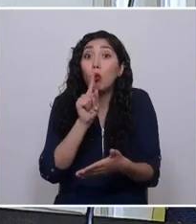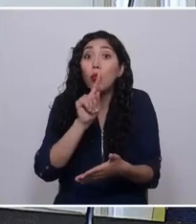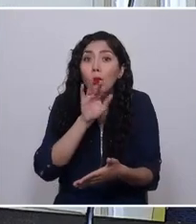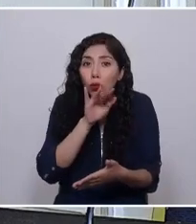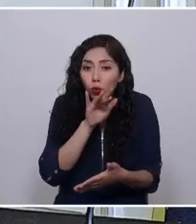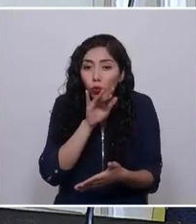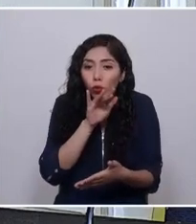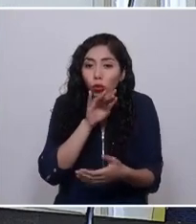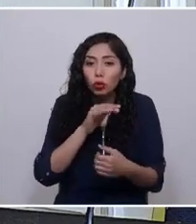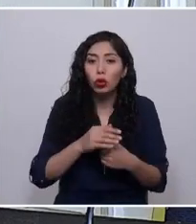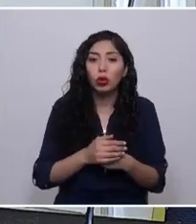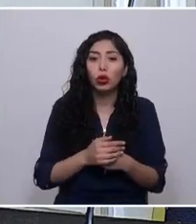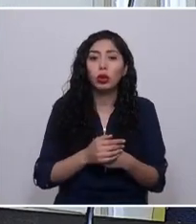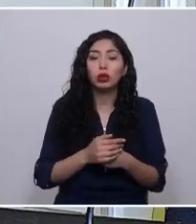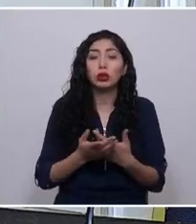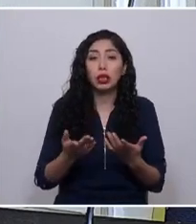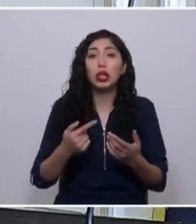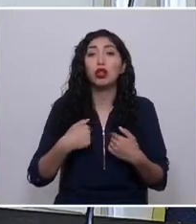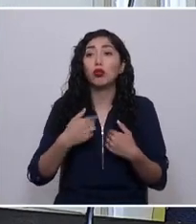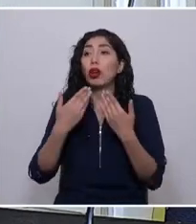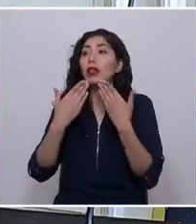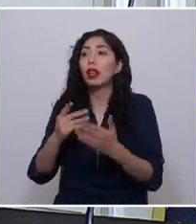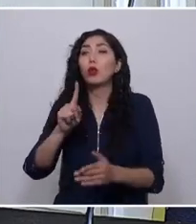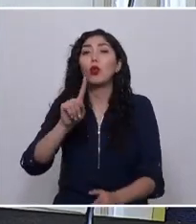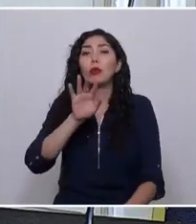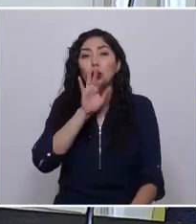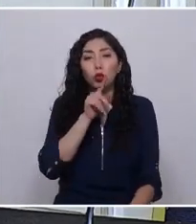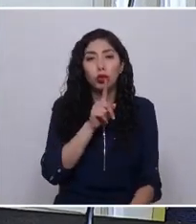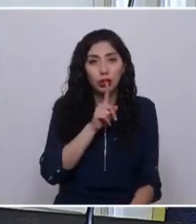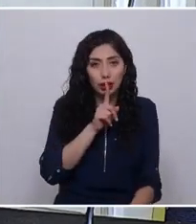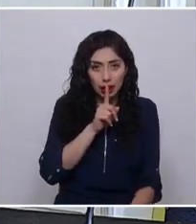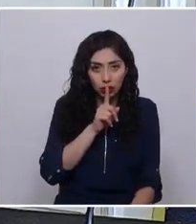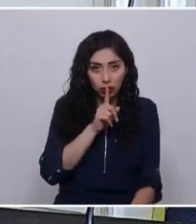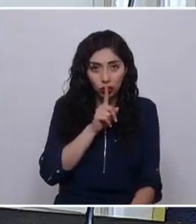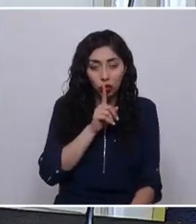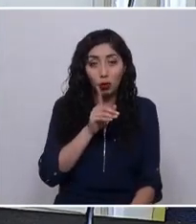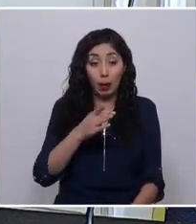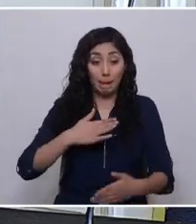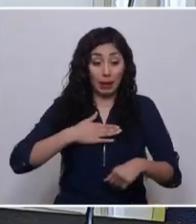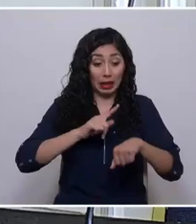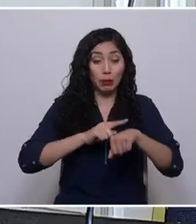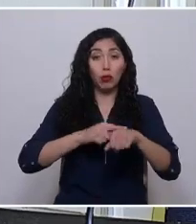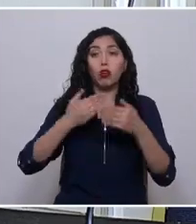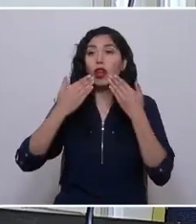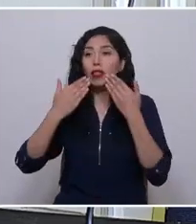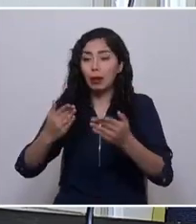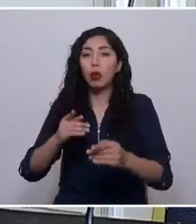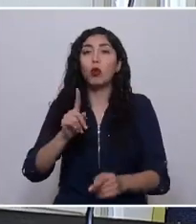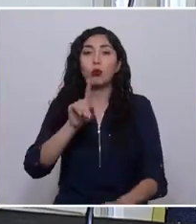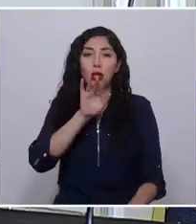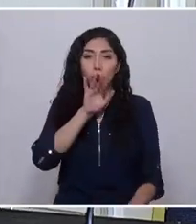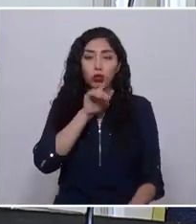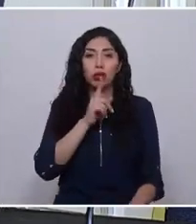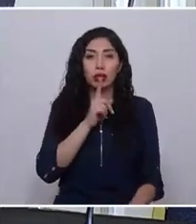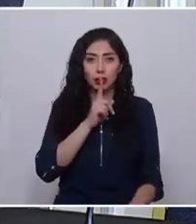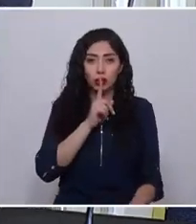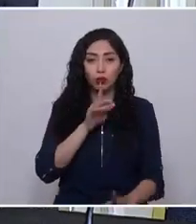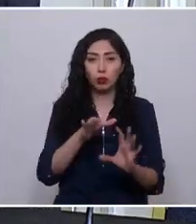realizar el minuto de silencio por Pedro Cabrera y Hernán Allende. Utilizaré nuestro tiempo para realizarlo. Muchas gracias, señor secretario.